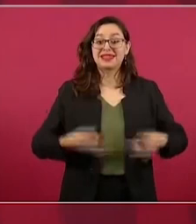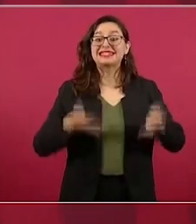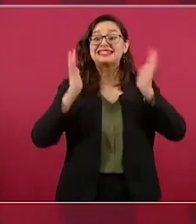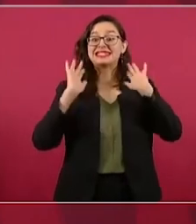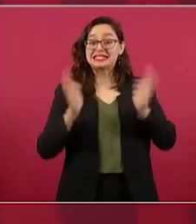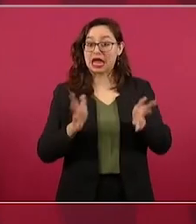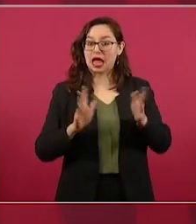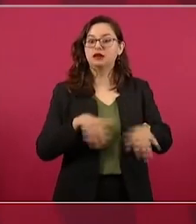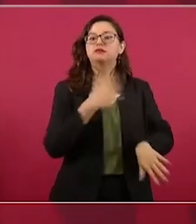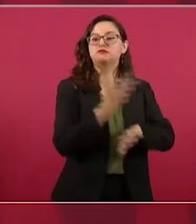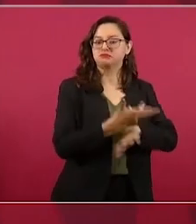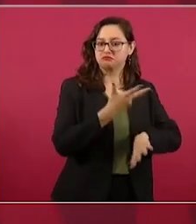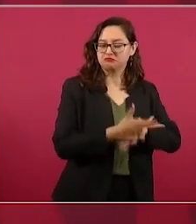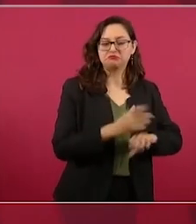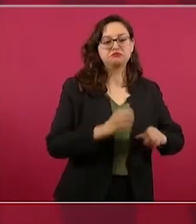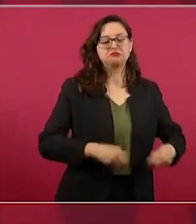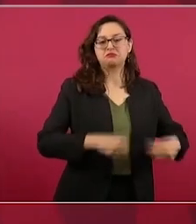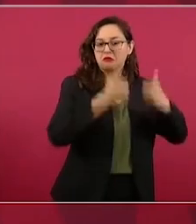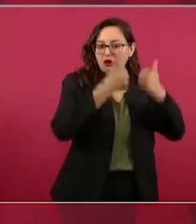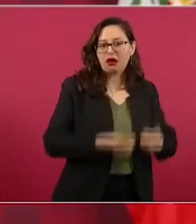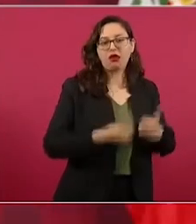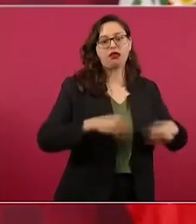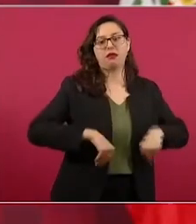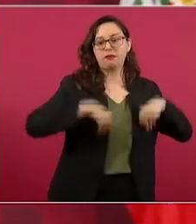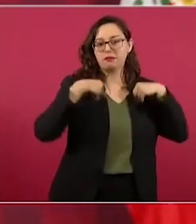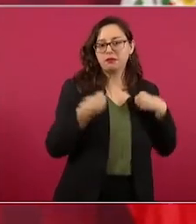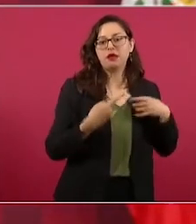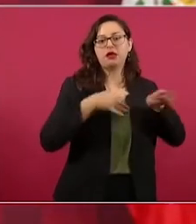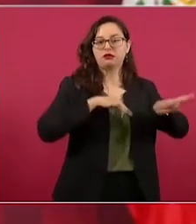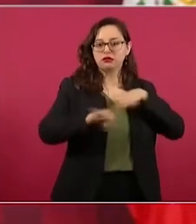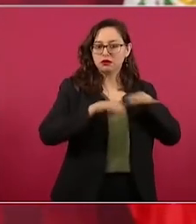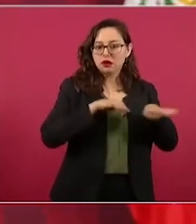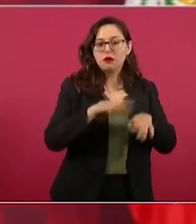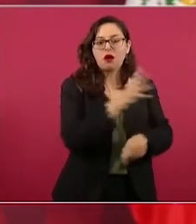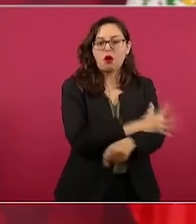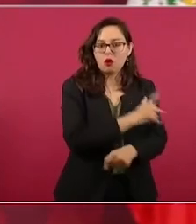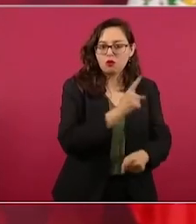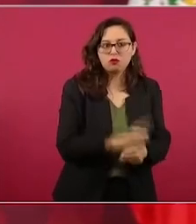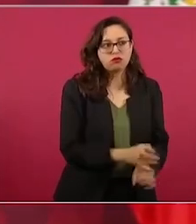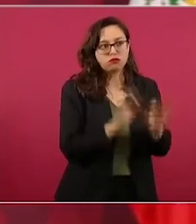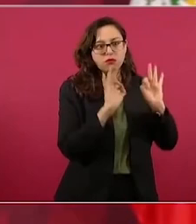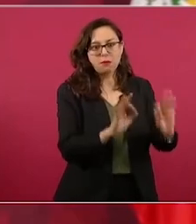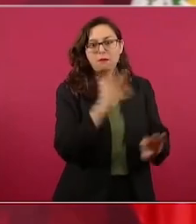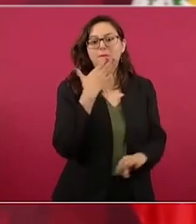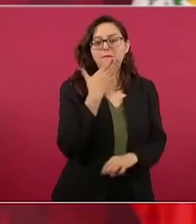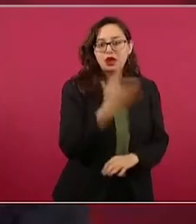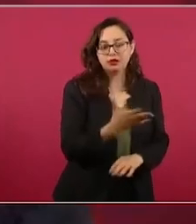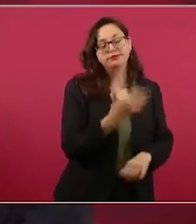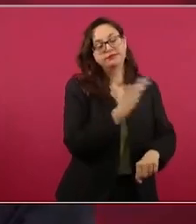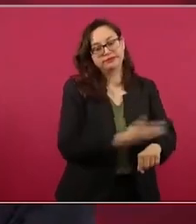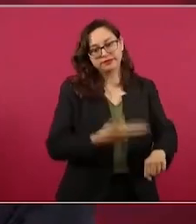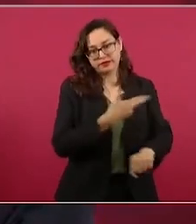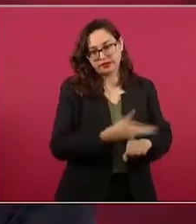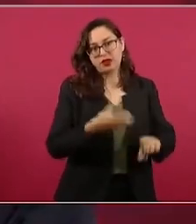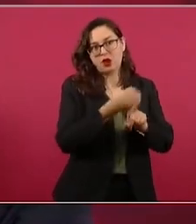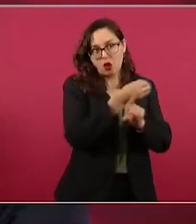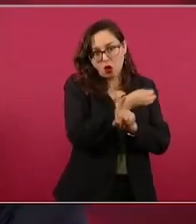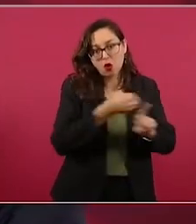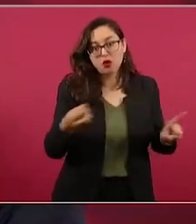que trabajan honradamente, viven en Estados Unidos,